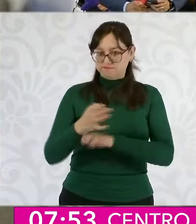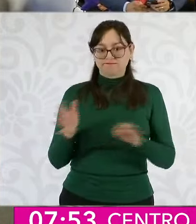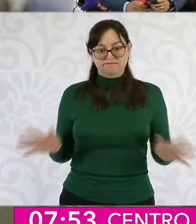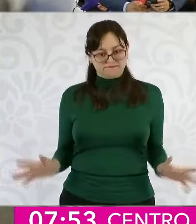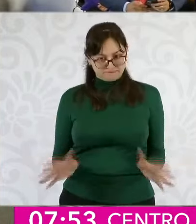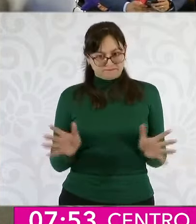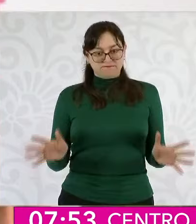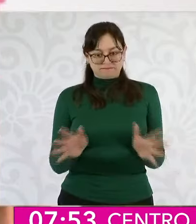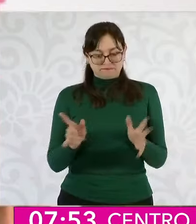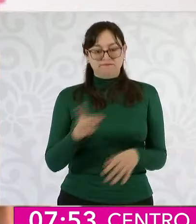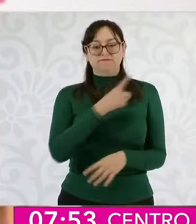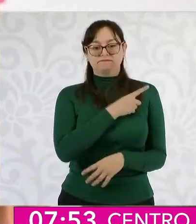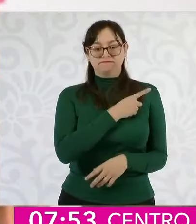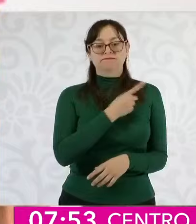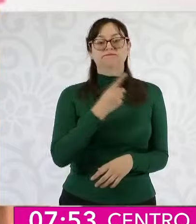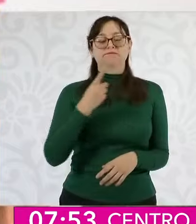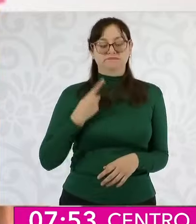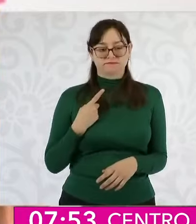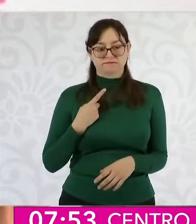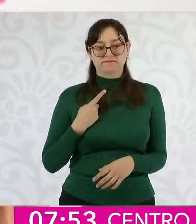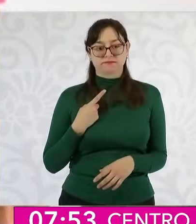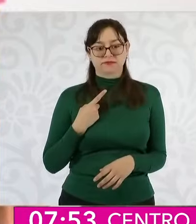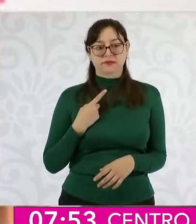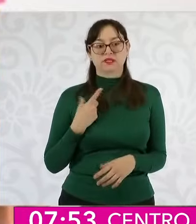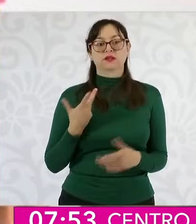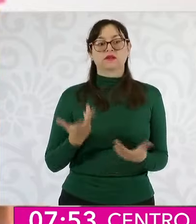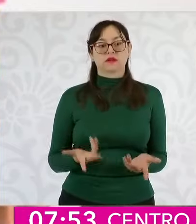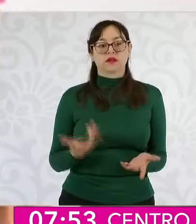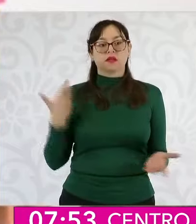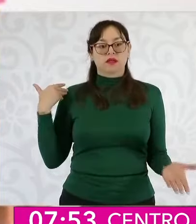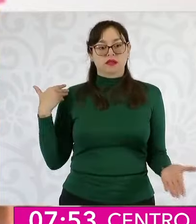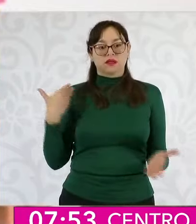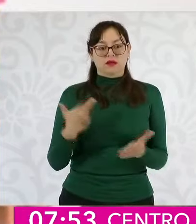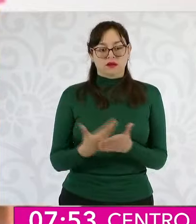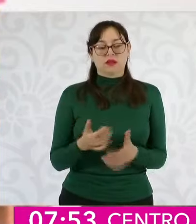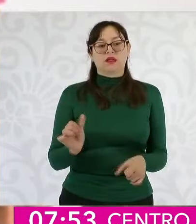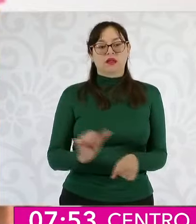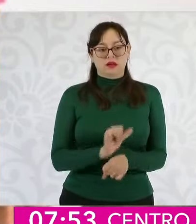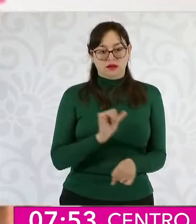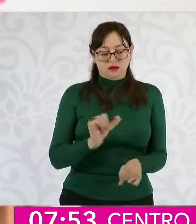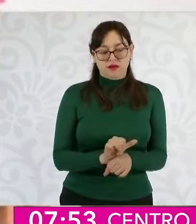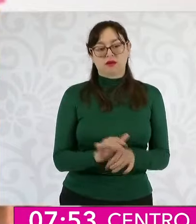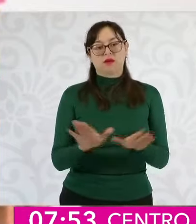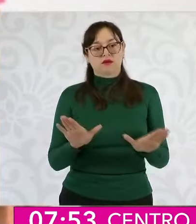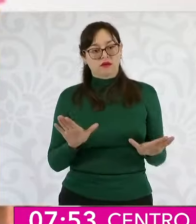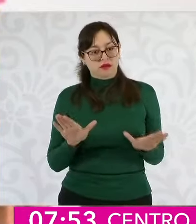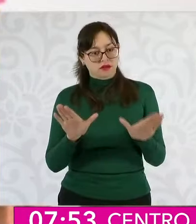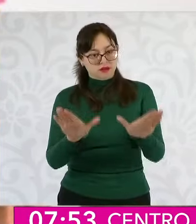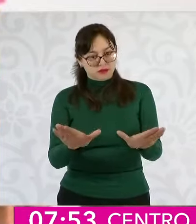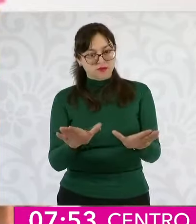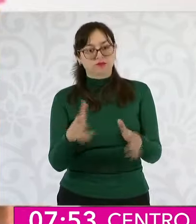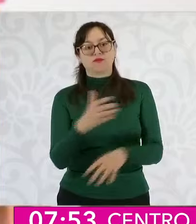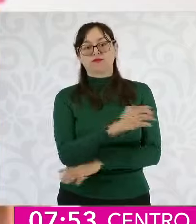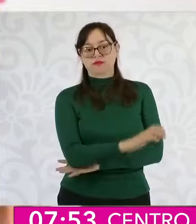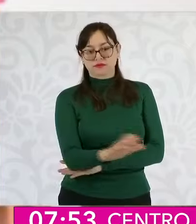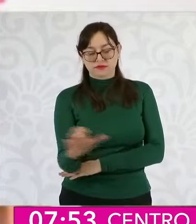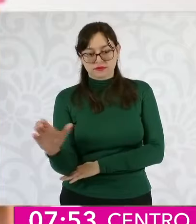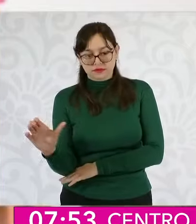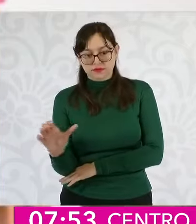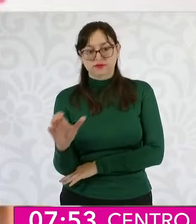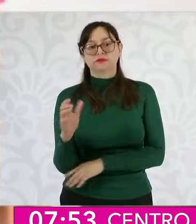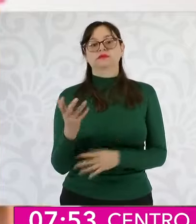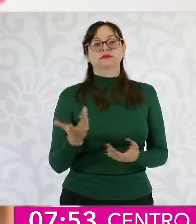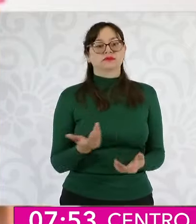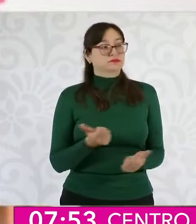Que los sectores que más han crecido en el país en los últimos años, automotriz, aeroespacial, agroindustria en temas